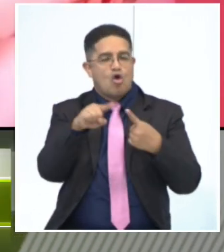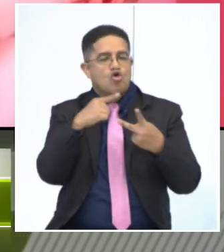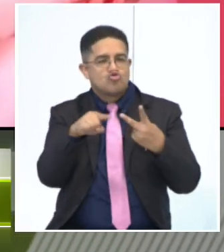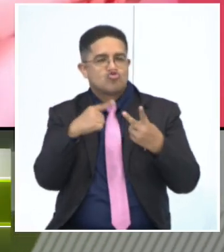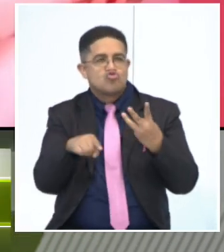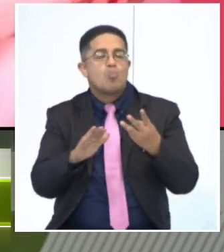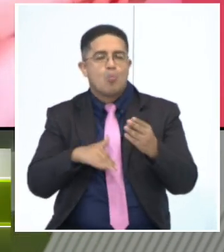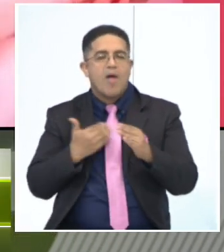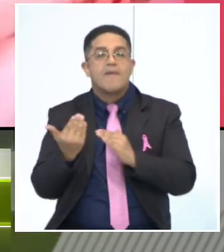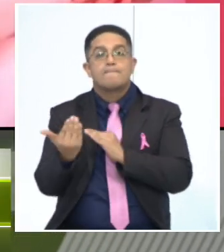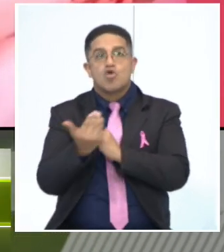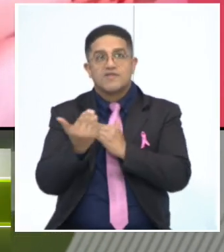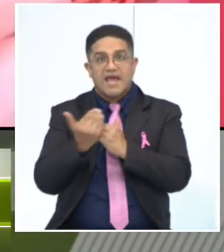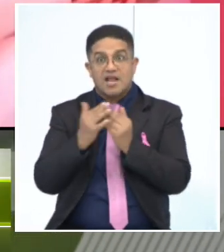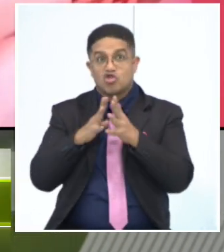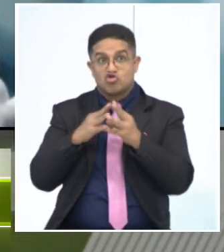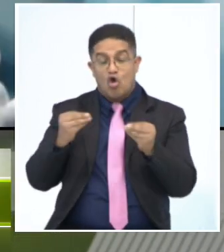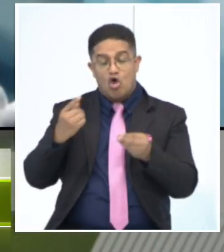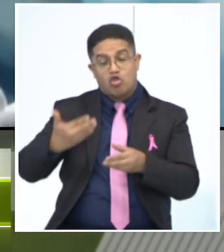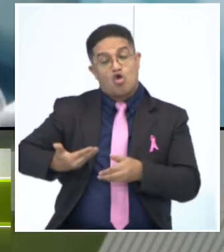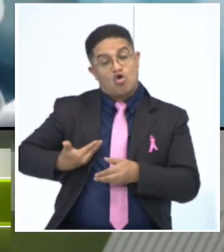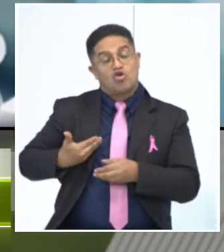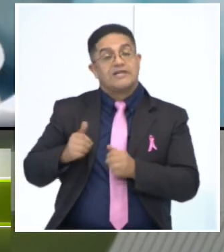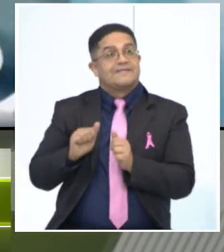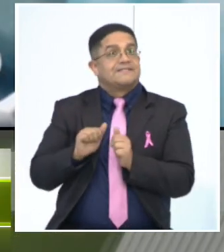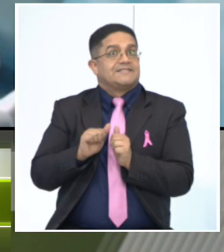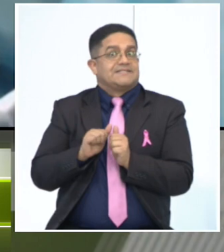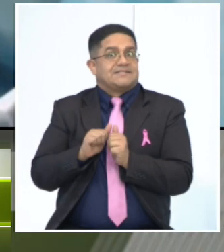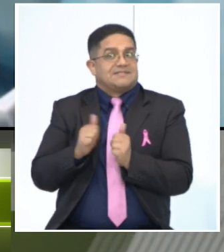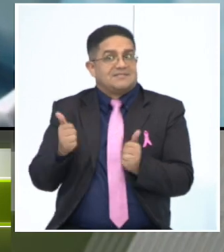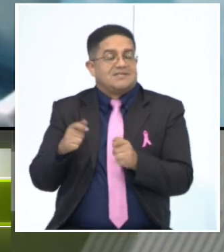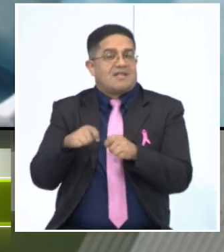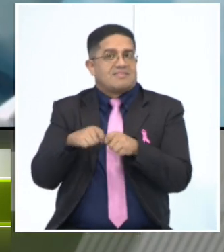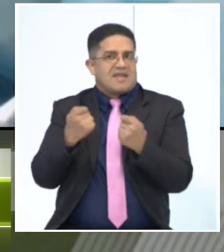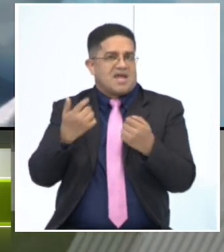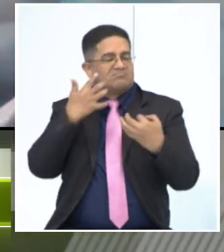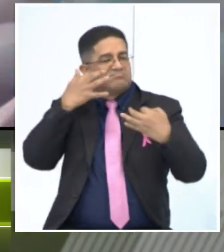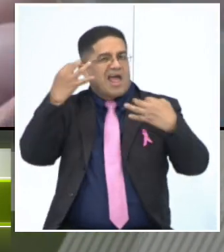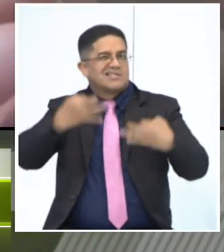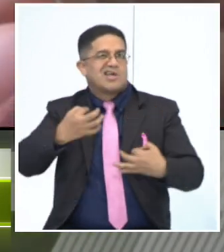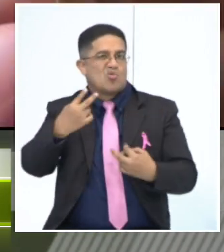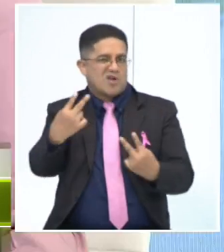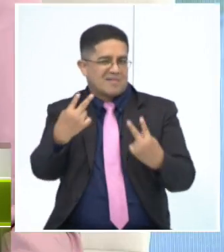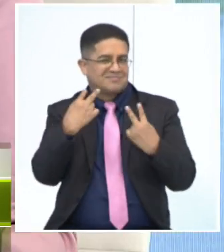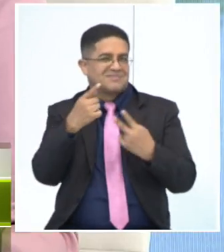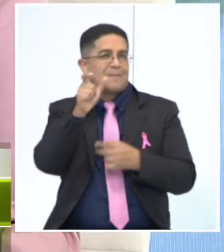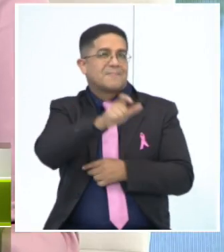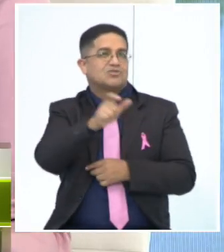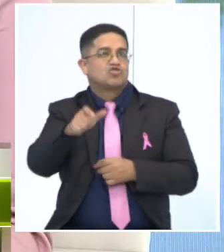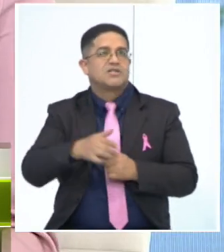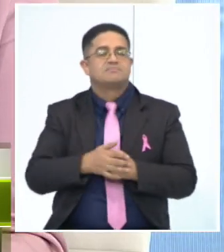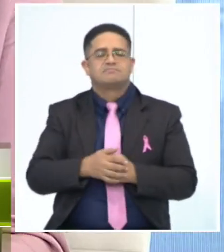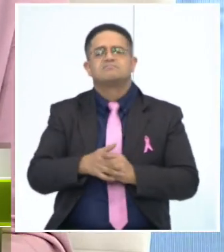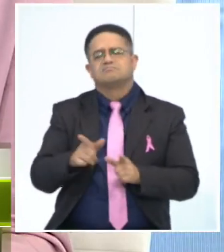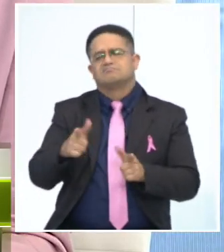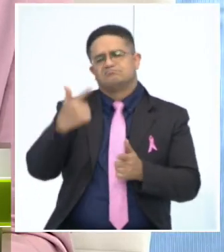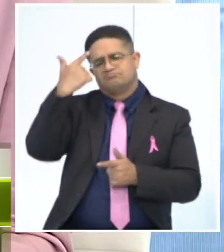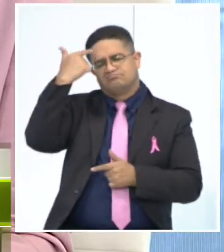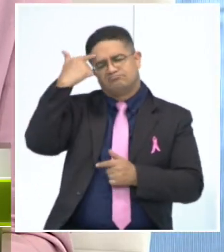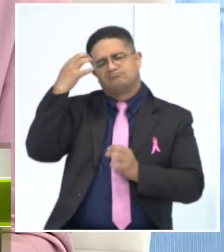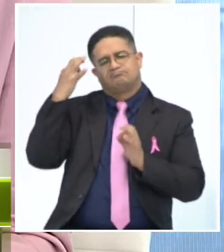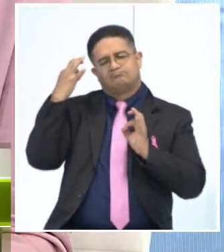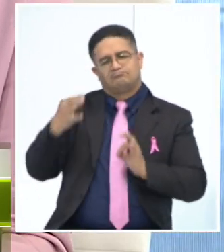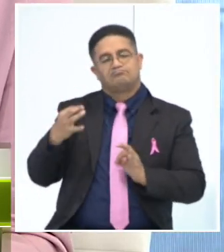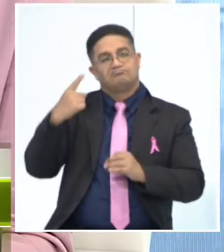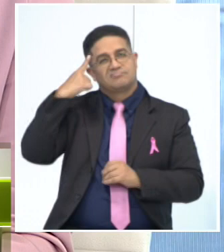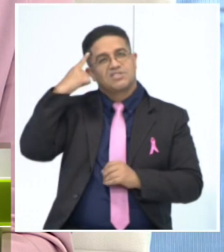puede proteger todo el tejido mamario sin afectar la seguridad oncológica del paciente. Por supuesto, la seguridad oncológica que es fundamental y